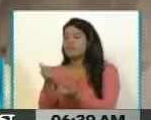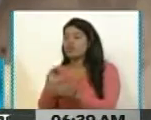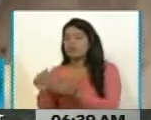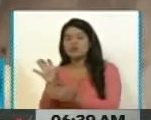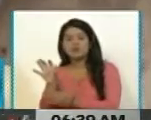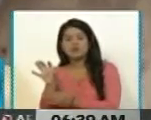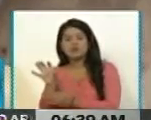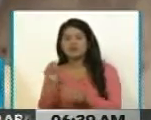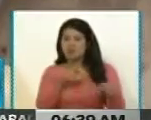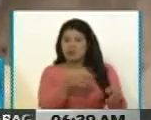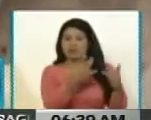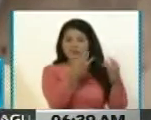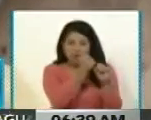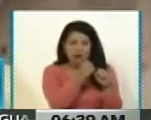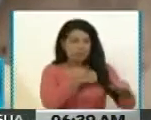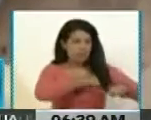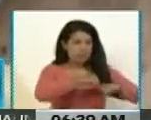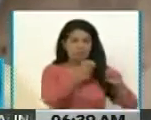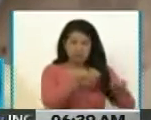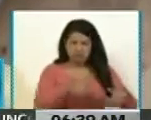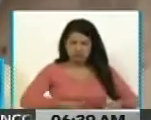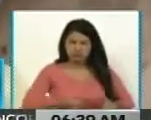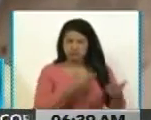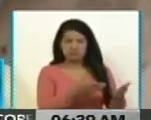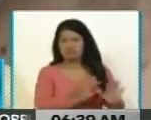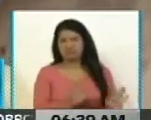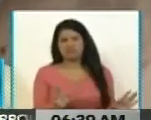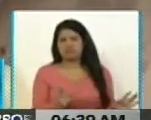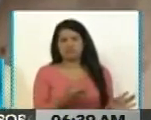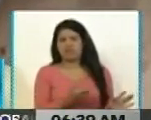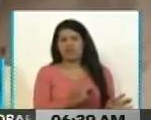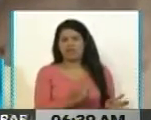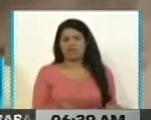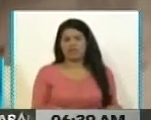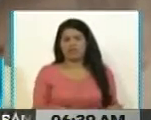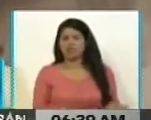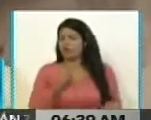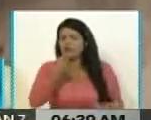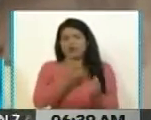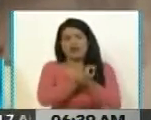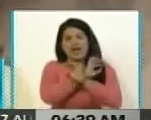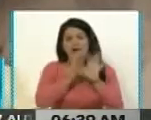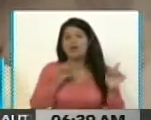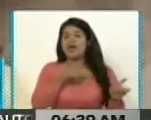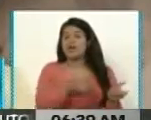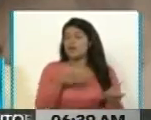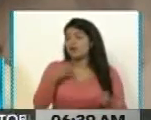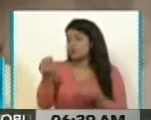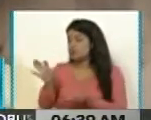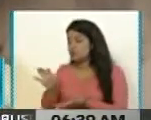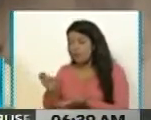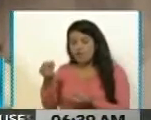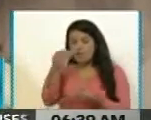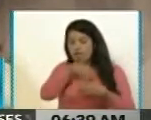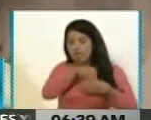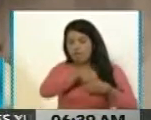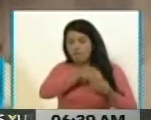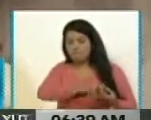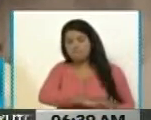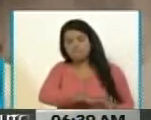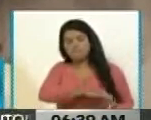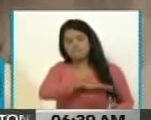pretende producir ni generar riqueza en este país. Que lo único que le interesa es la acumulación de capital partiendo